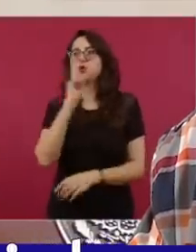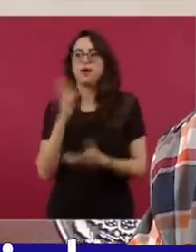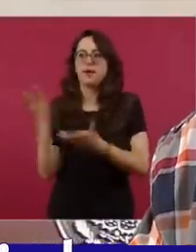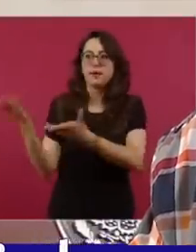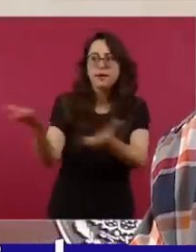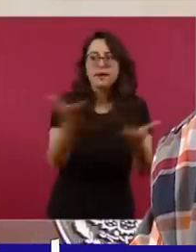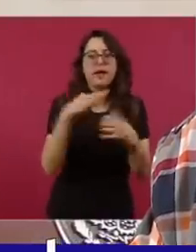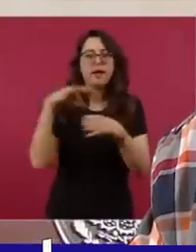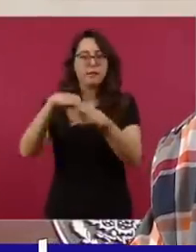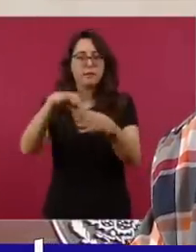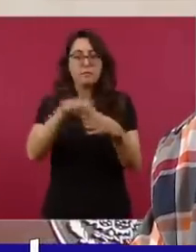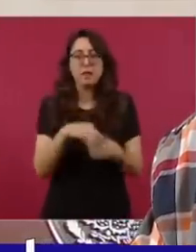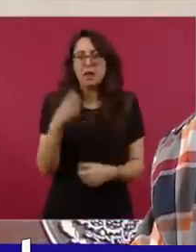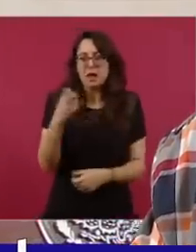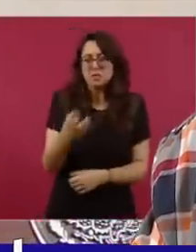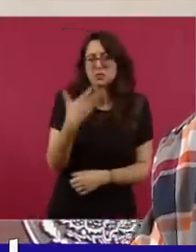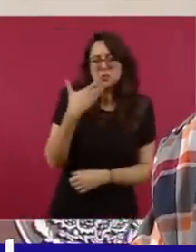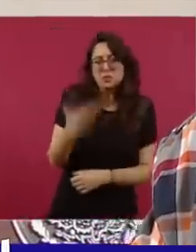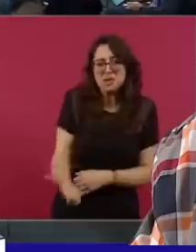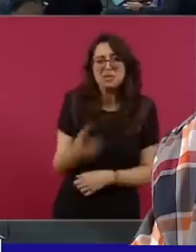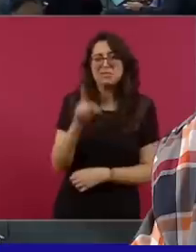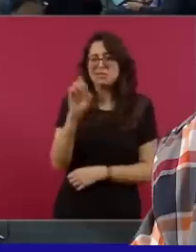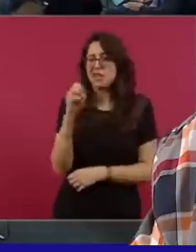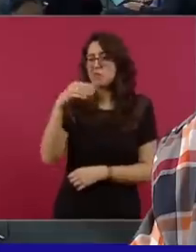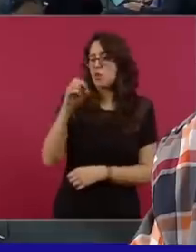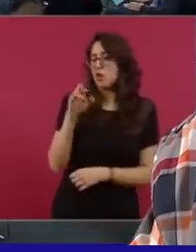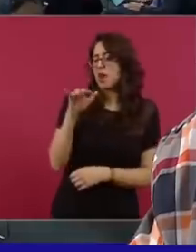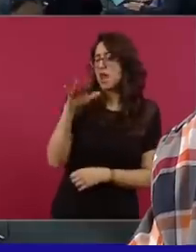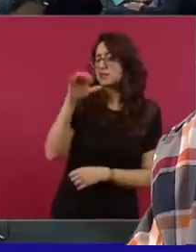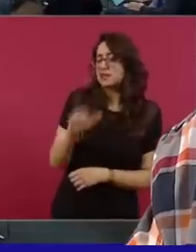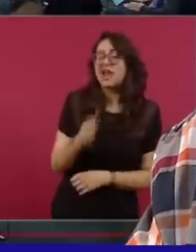Eso es lo que deberían de estar haciendo en el Perú,